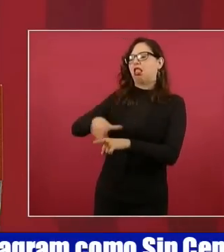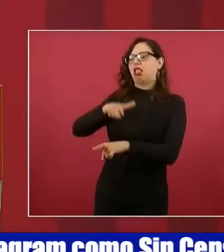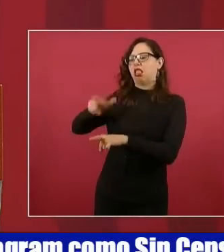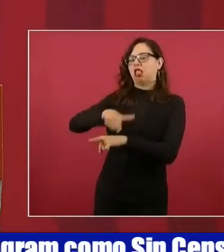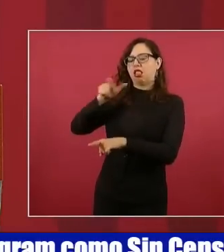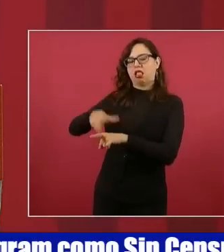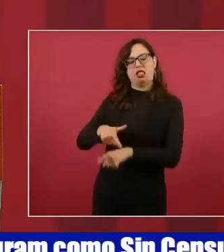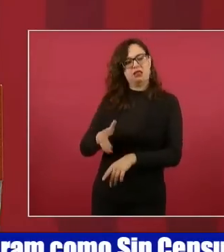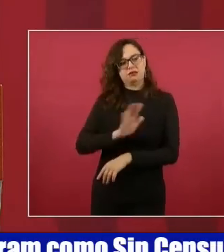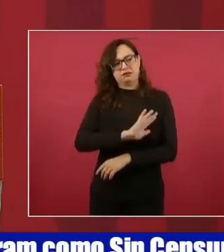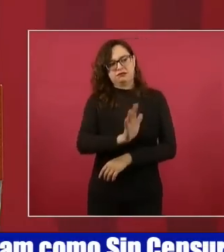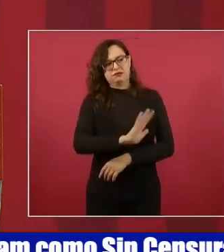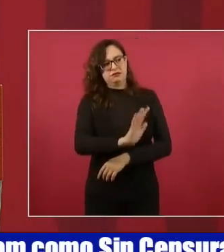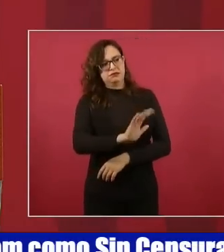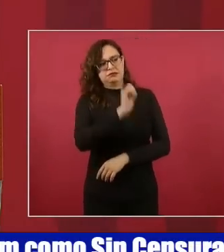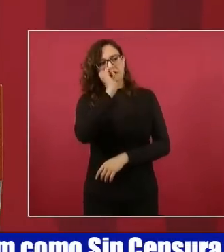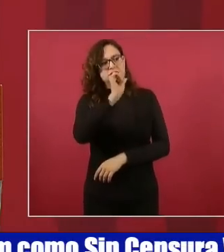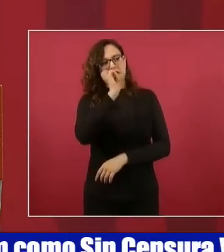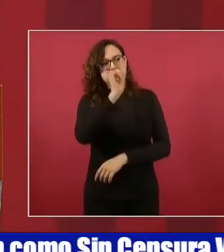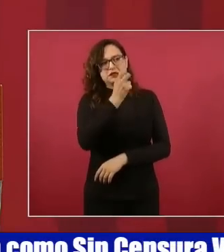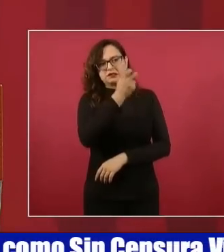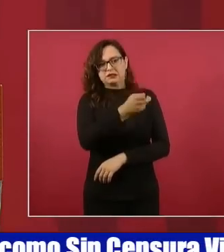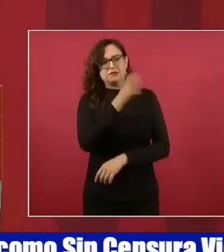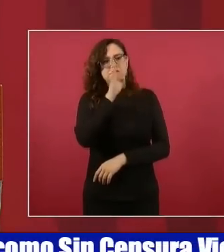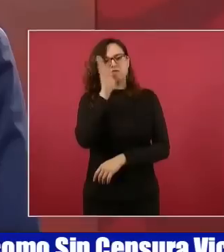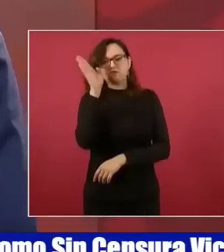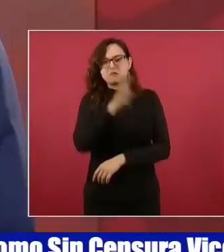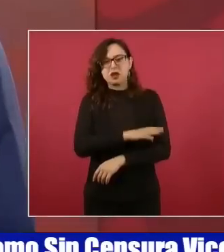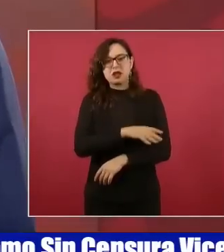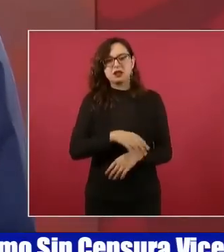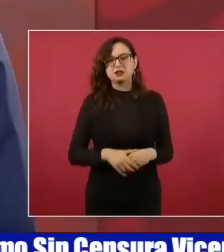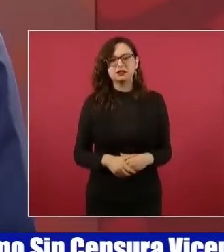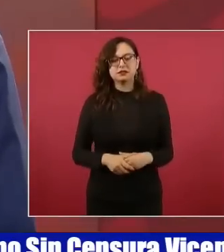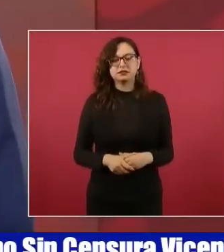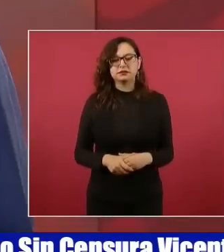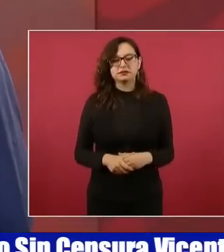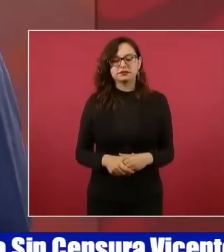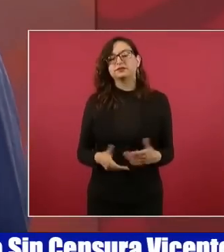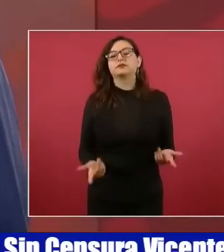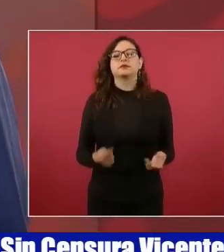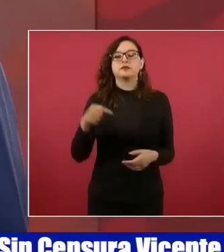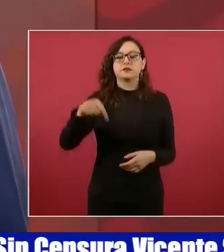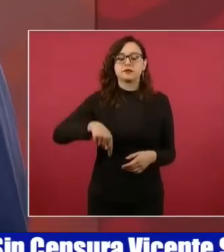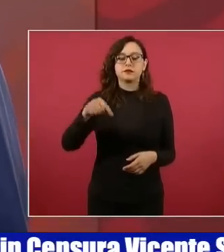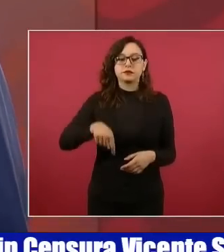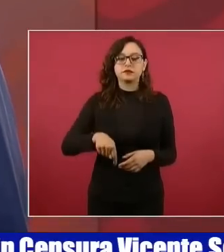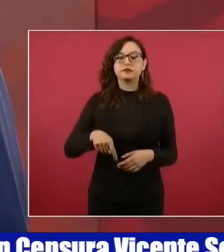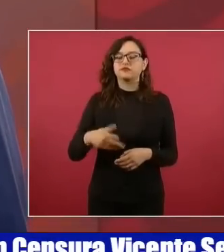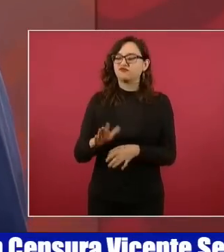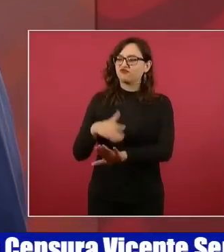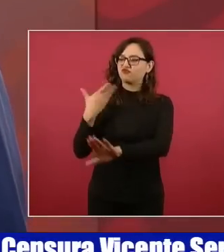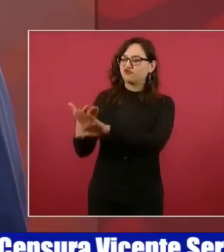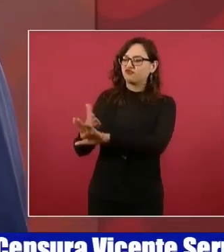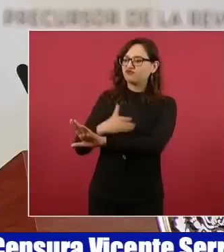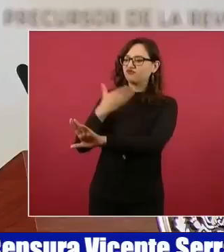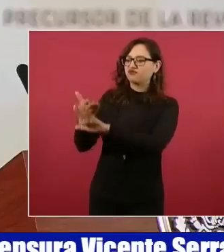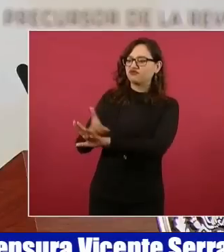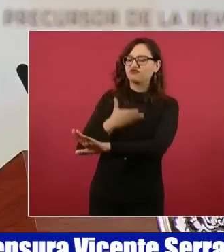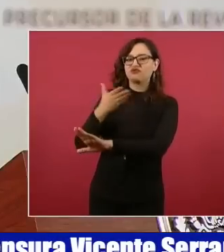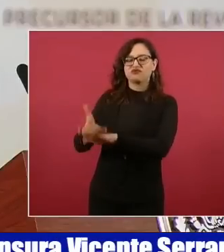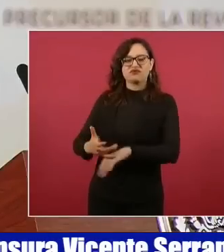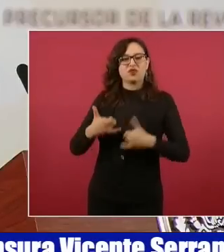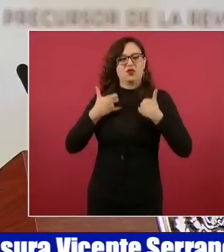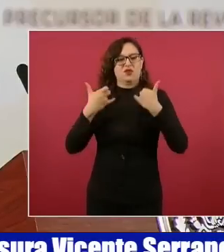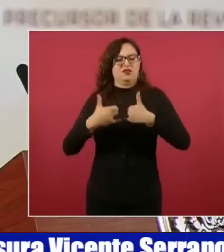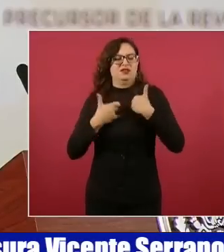le cuestiona a López Obrador, le digo en una de sus interminables preguntas, si se tiene el compromiso de que se investiguen a los